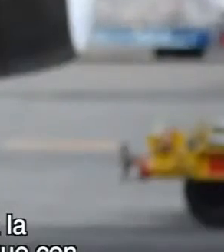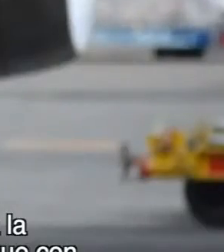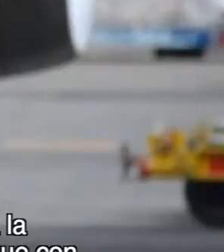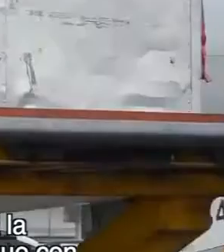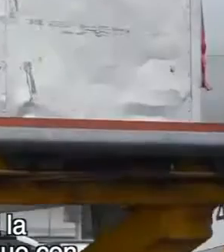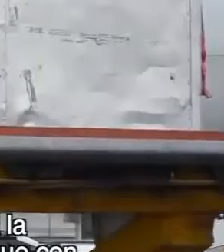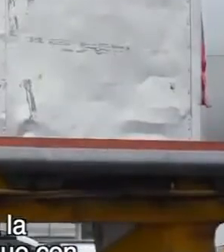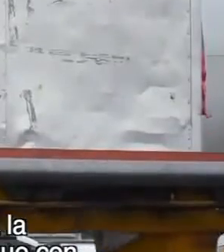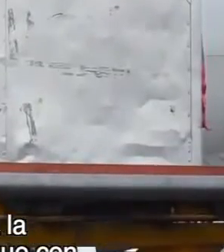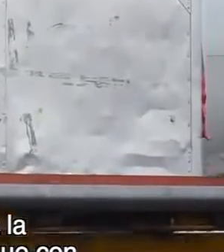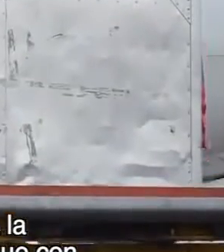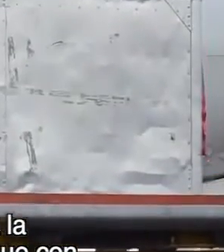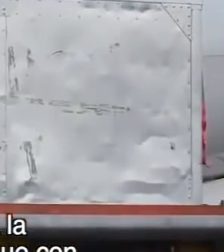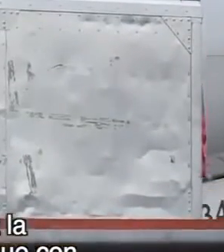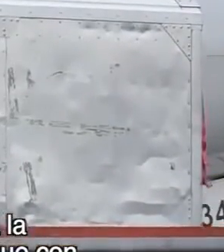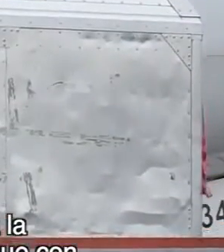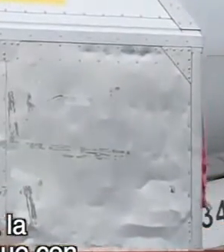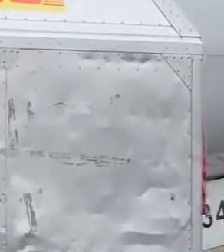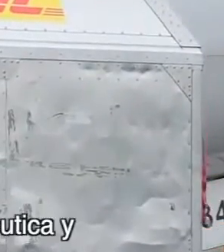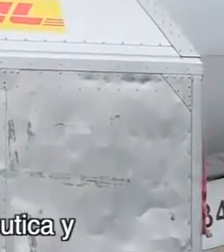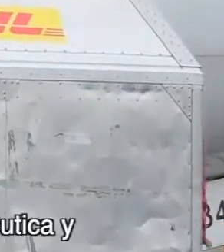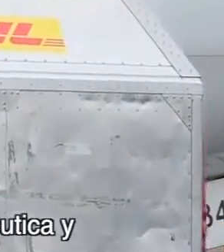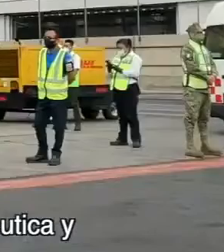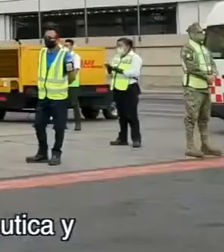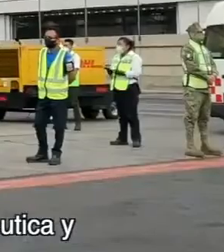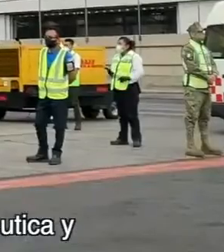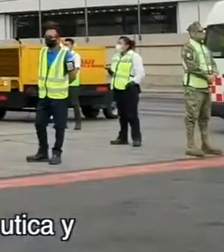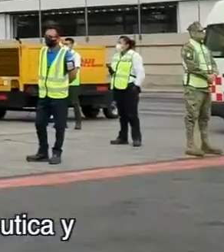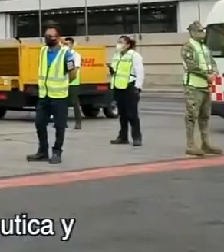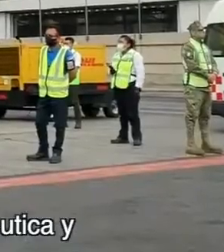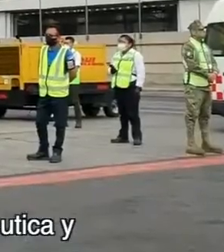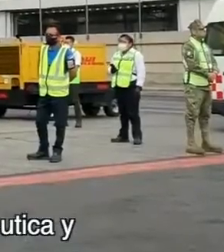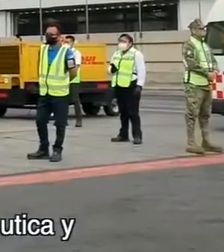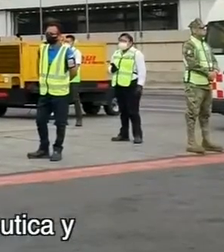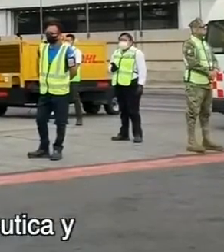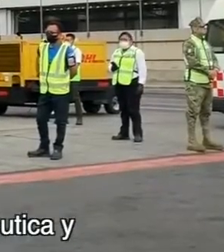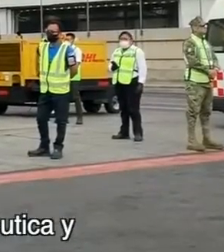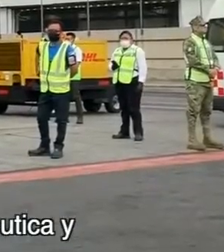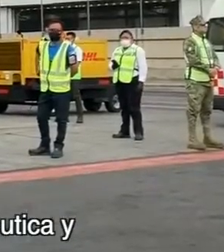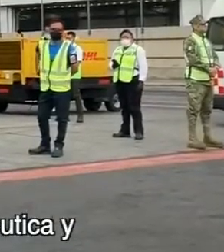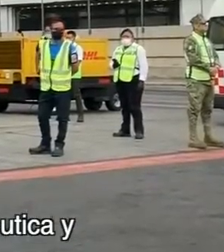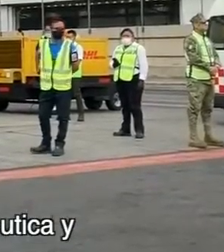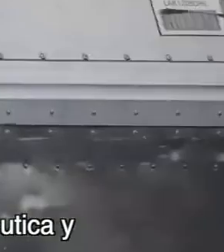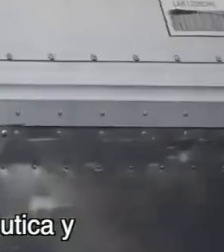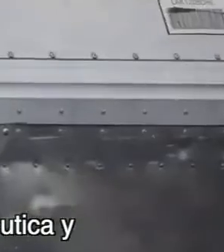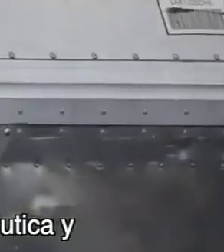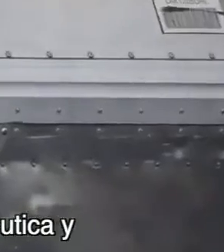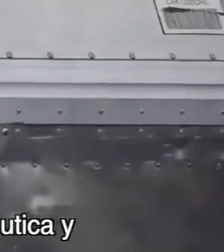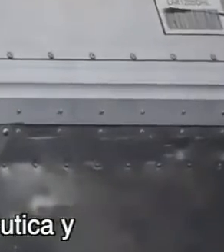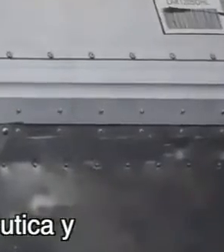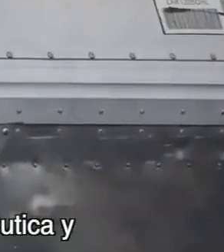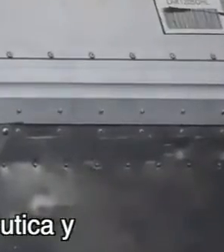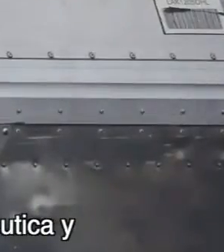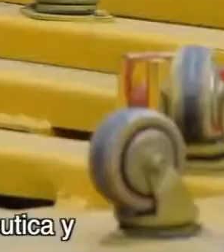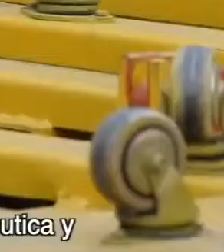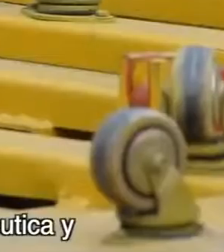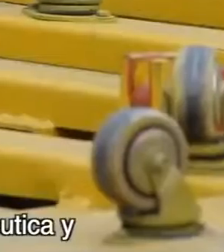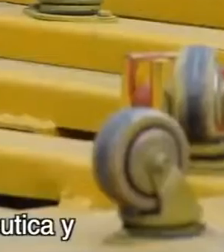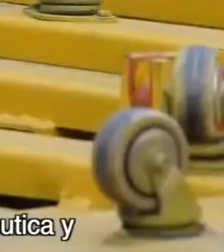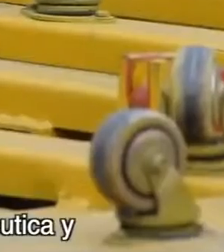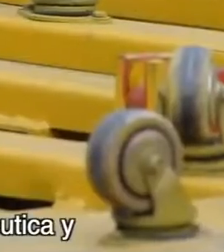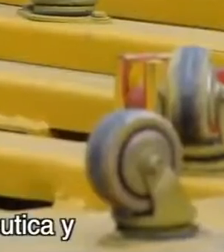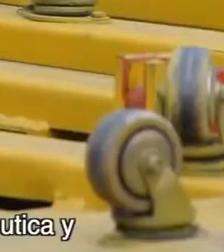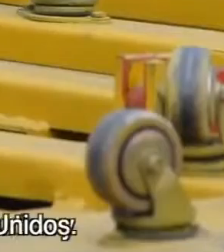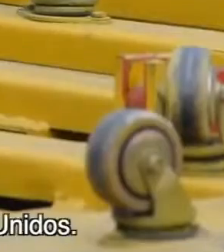Terminal 1 del aeropuerto capitalino un embarque con 585,000 dosis de la vacuna de la misma farmacéutica y el jueves 3 llegó